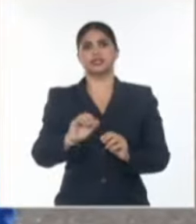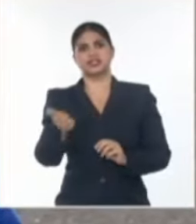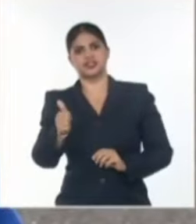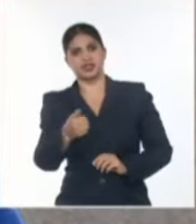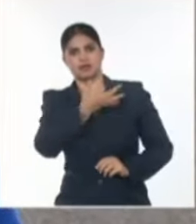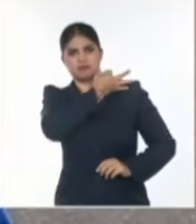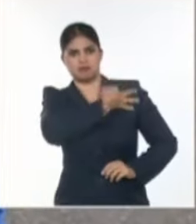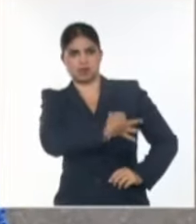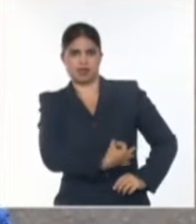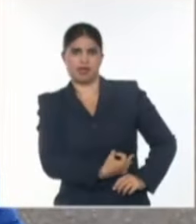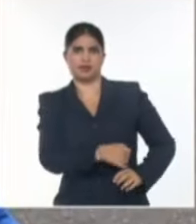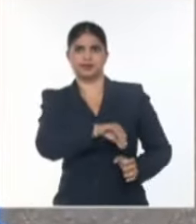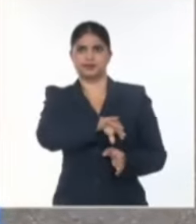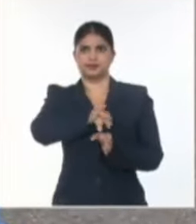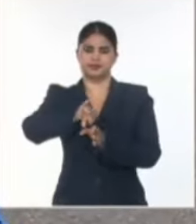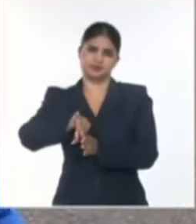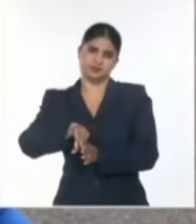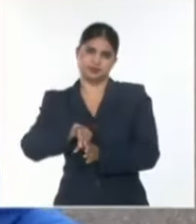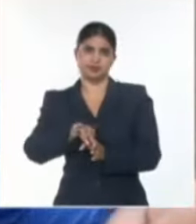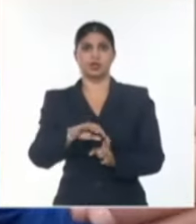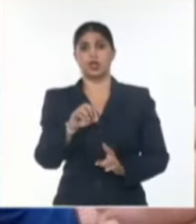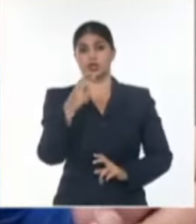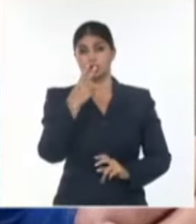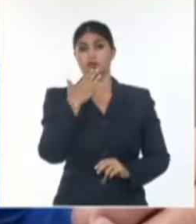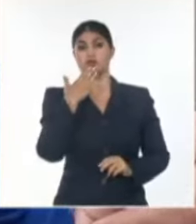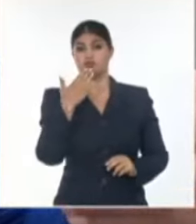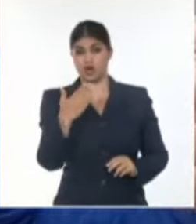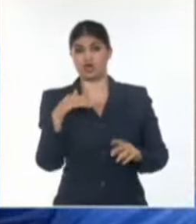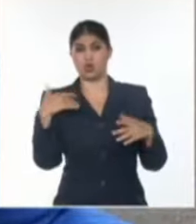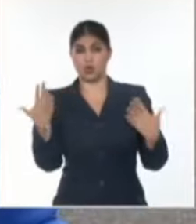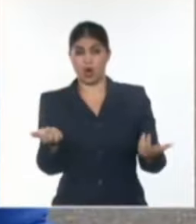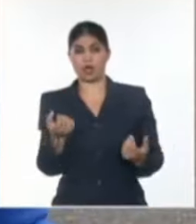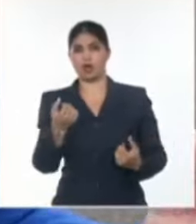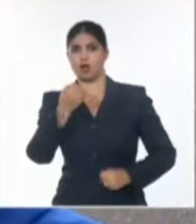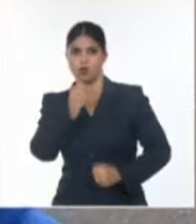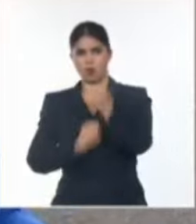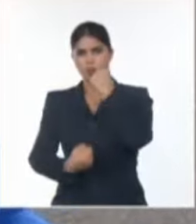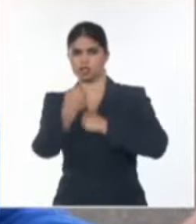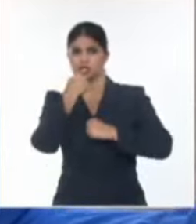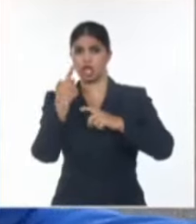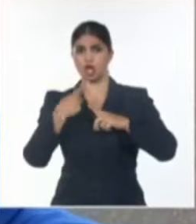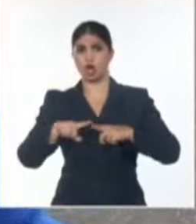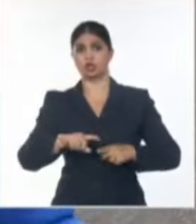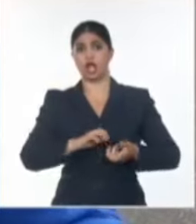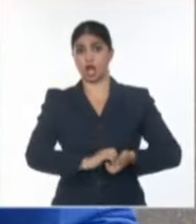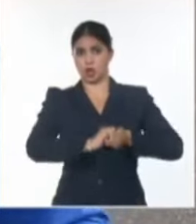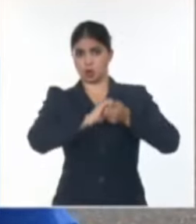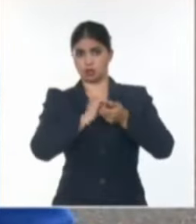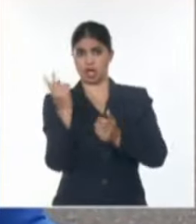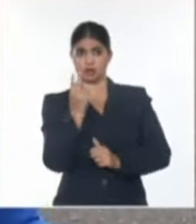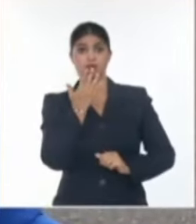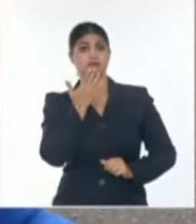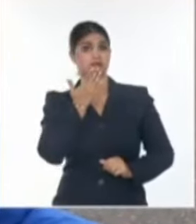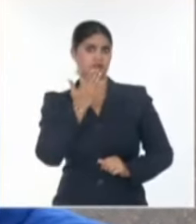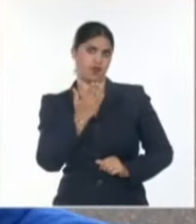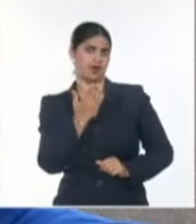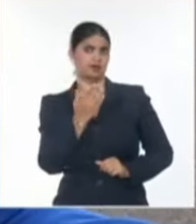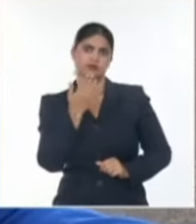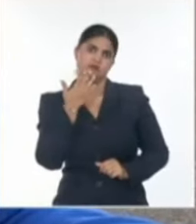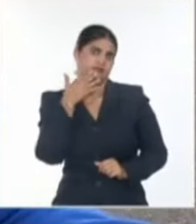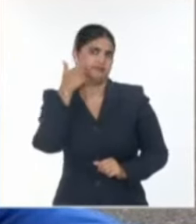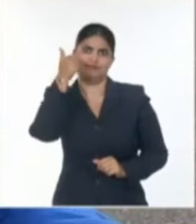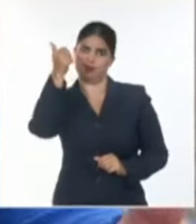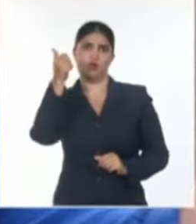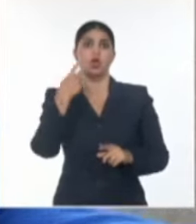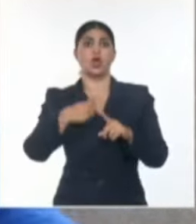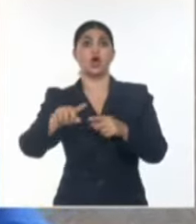Tanto el boxeo como la lucha tienen dos atletas cada uno, que son los de más posibilidades, los de más aspiraciones. No quiere decir que no haya otros que puedan conseguir un buen resultado